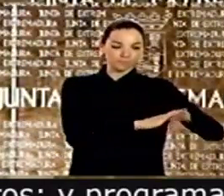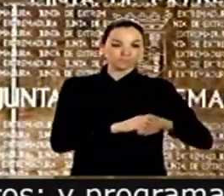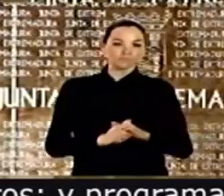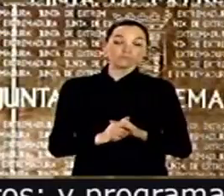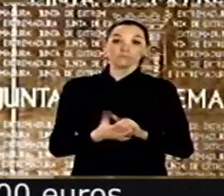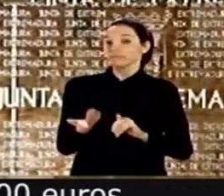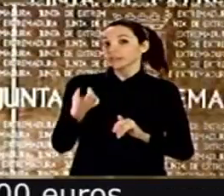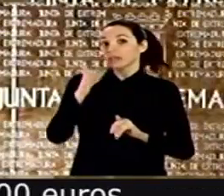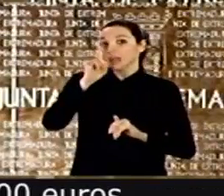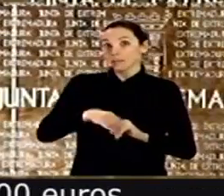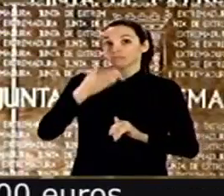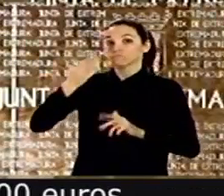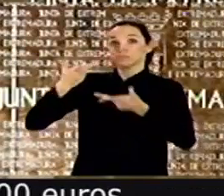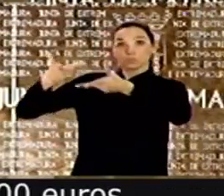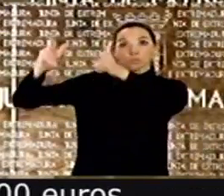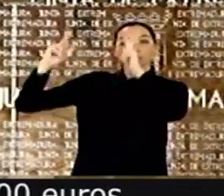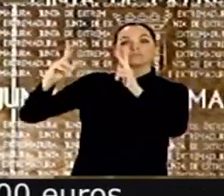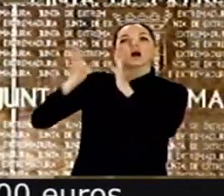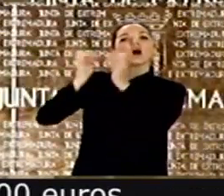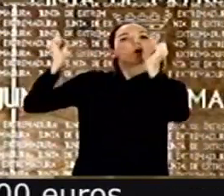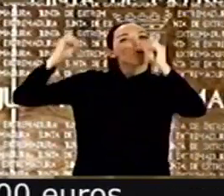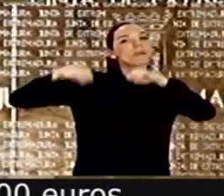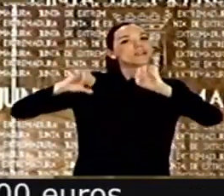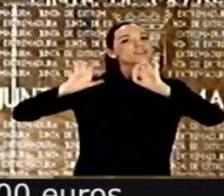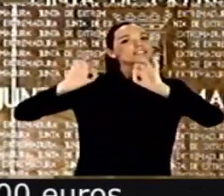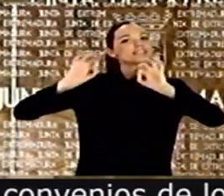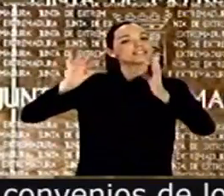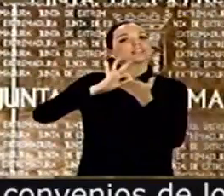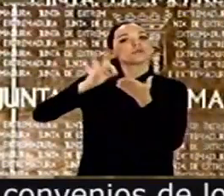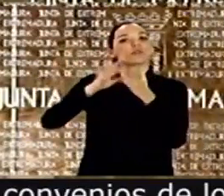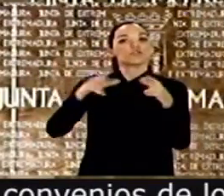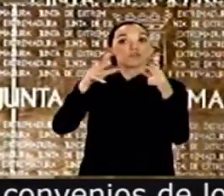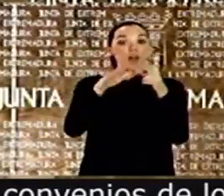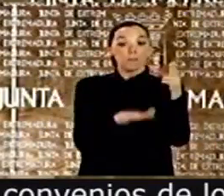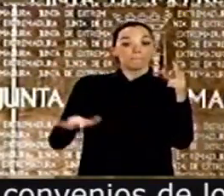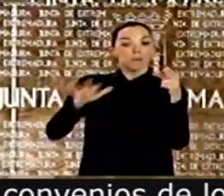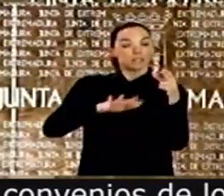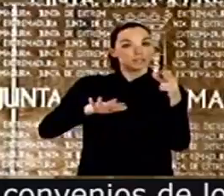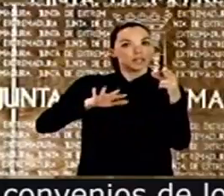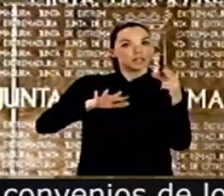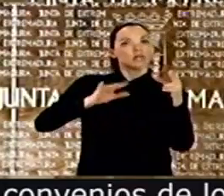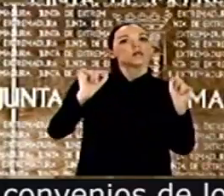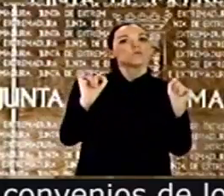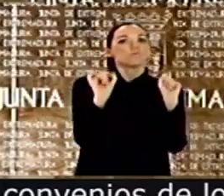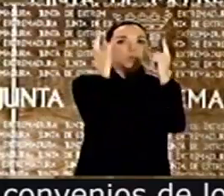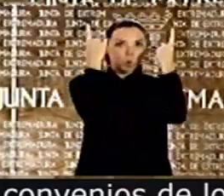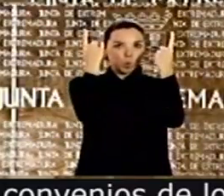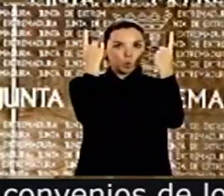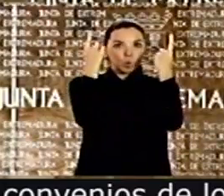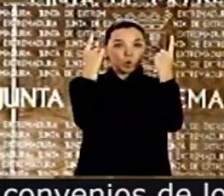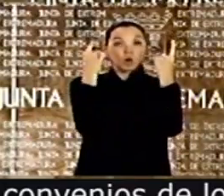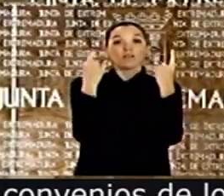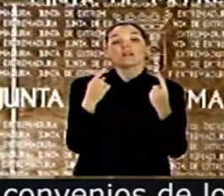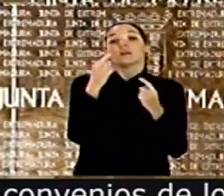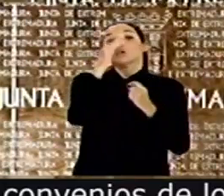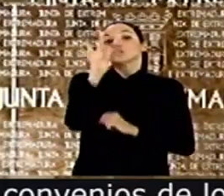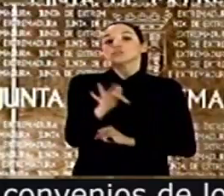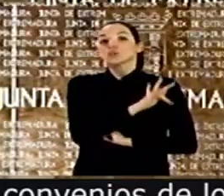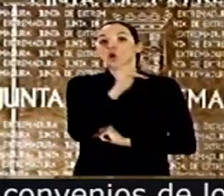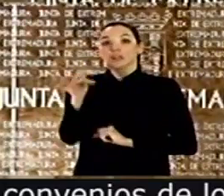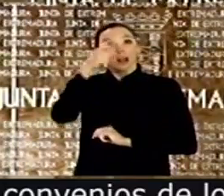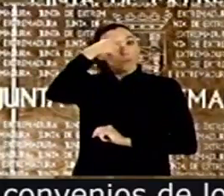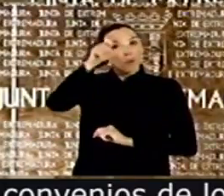dando luz verde a los distintos convenios de los servicios sociales de base. Hoy lo hacemos en 9 convenios distintos de distintos